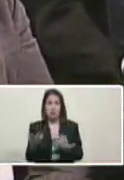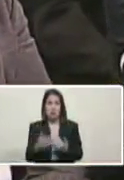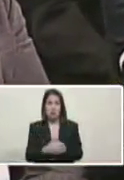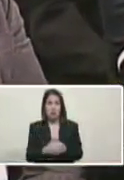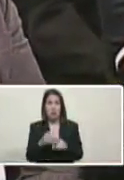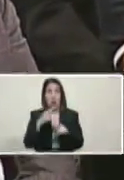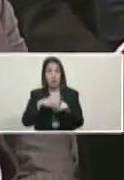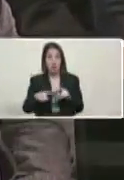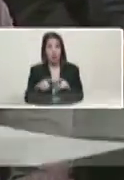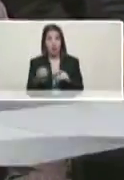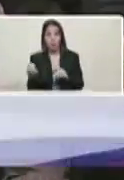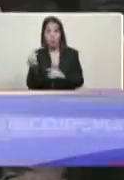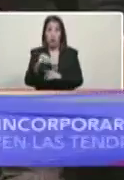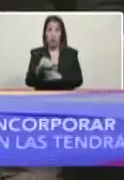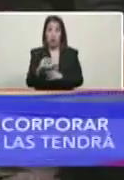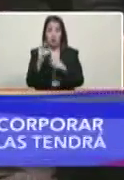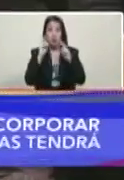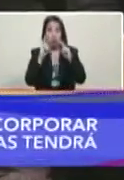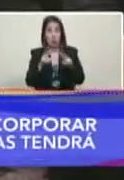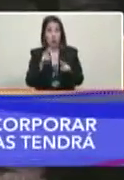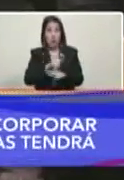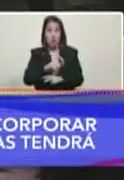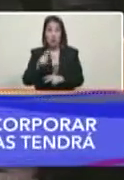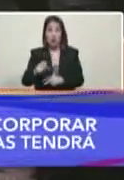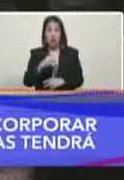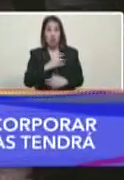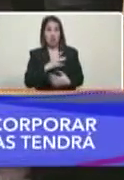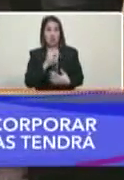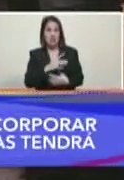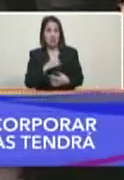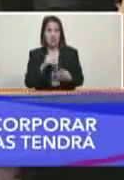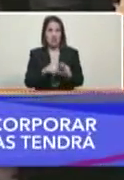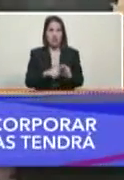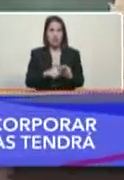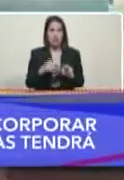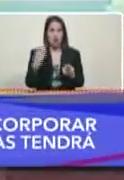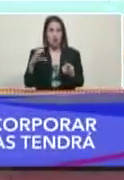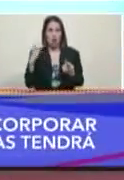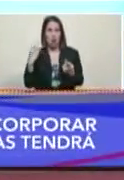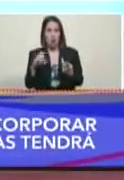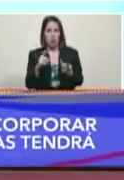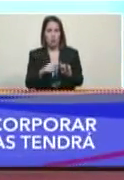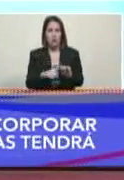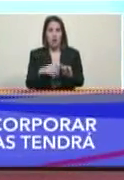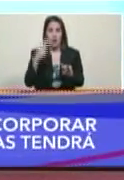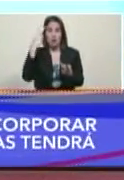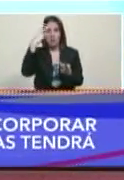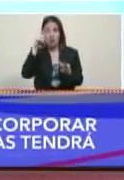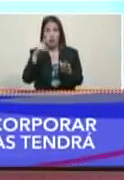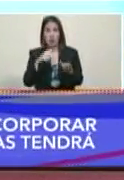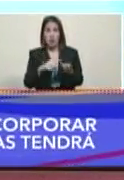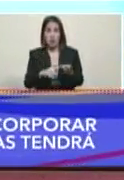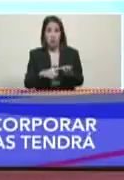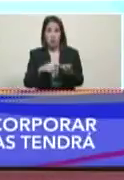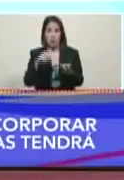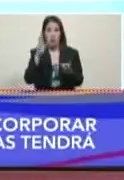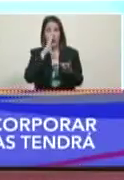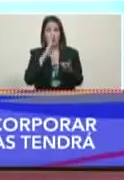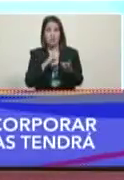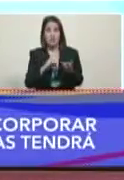Pero además, nos ve gente en Chile, en Colombia, en México, en